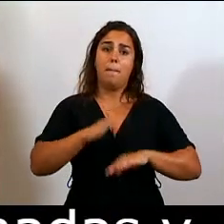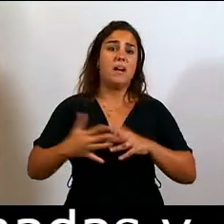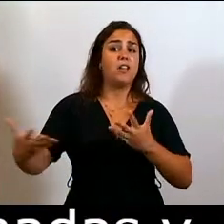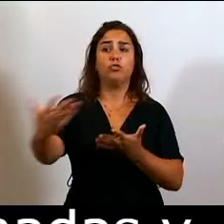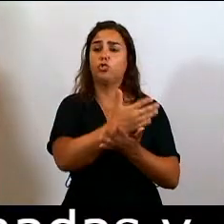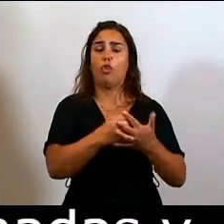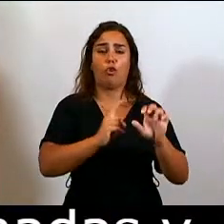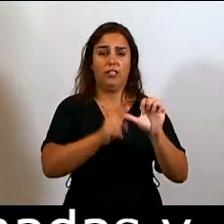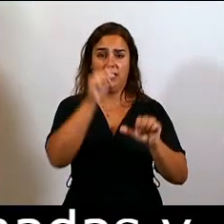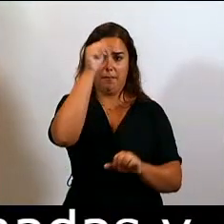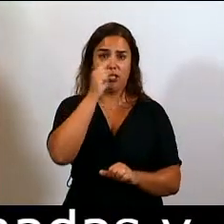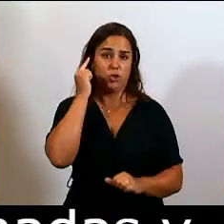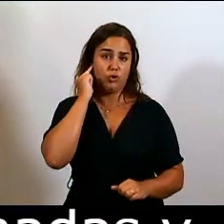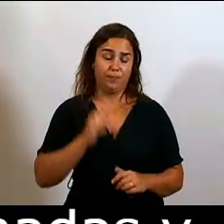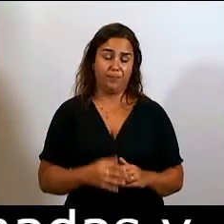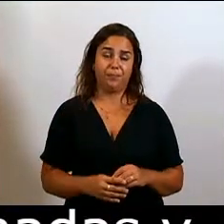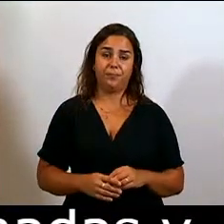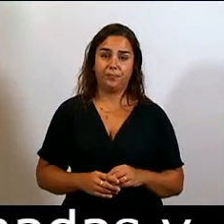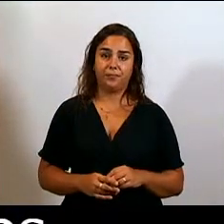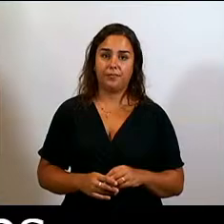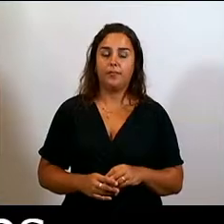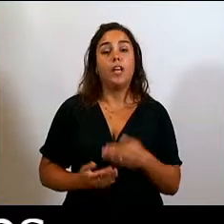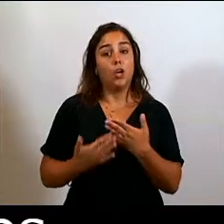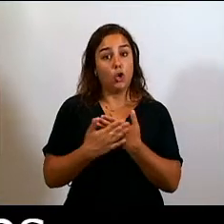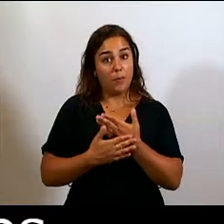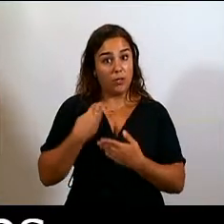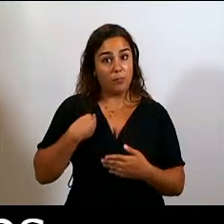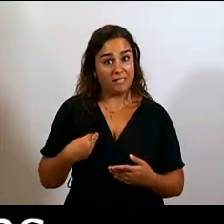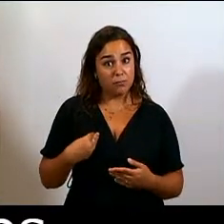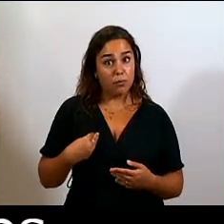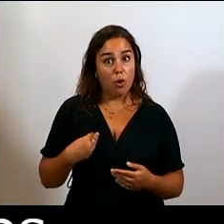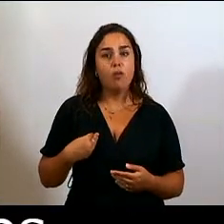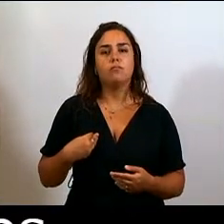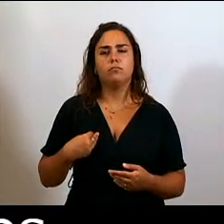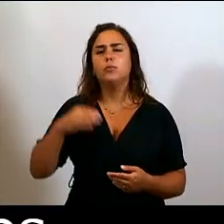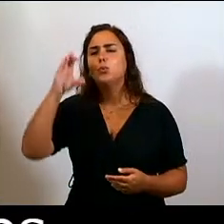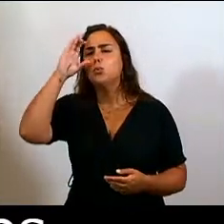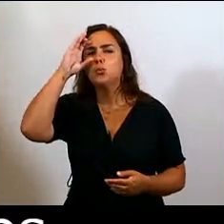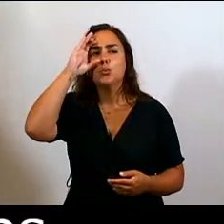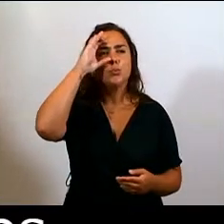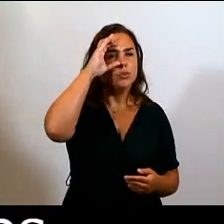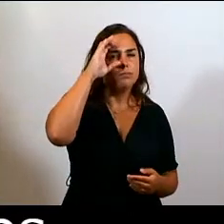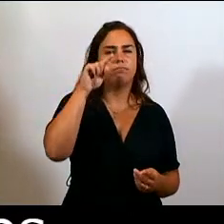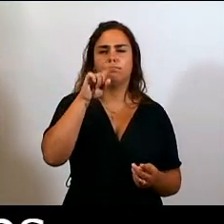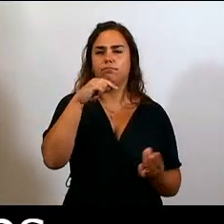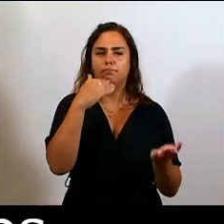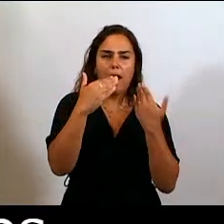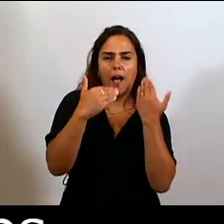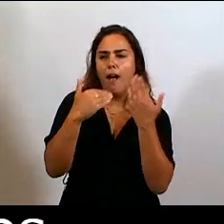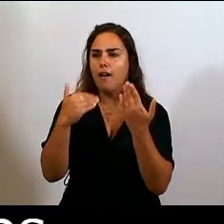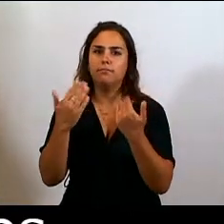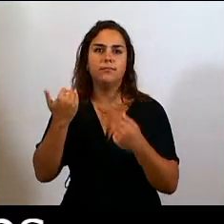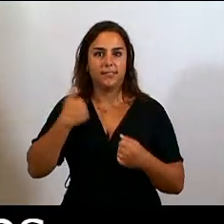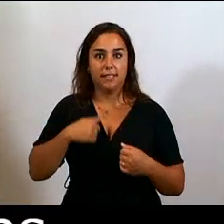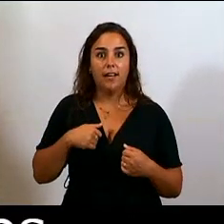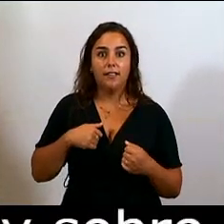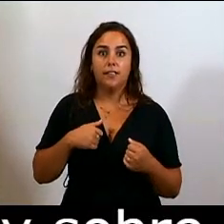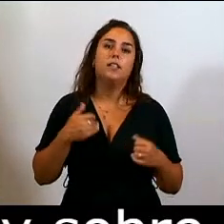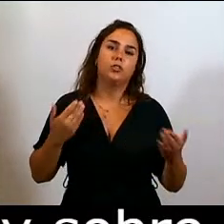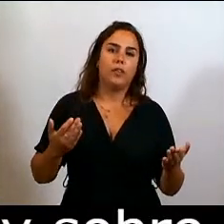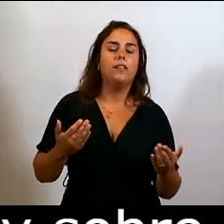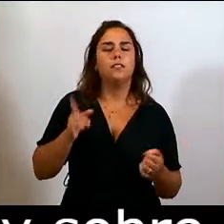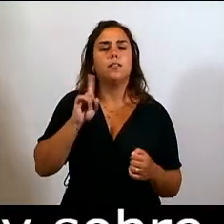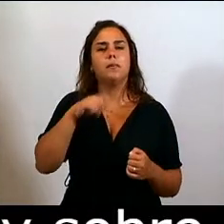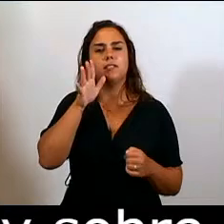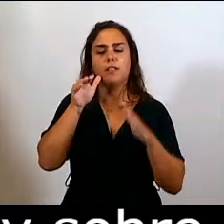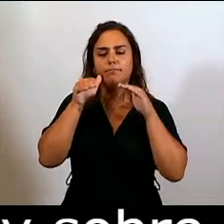los extremeños. Este Gobierno ha escuchado, ha dialogado y, sobre todo, está actuando